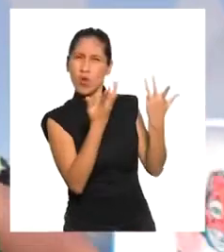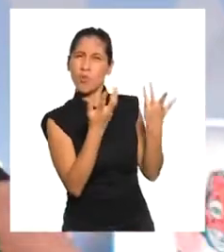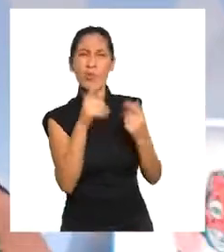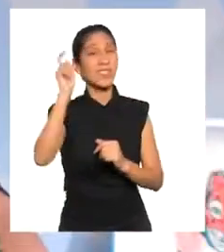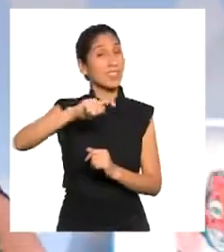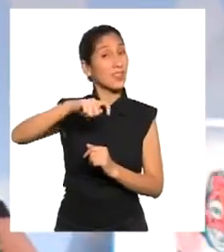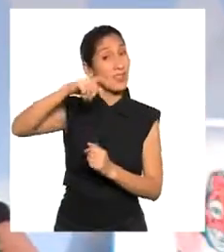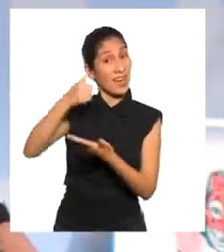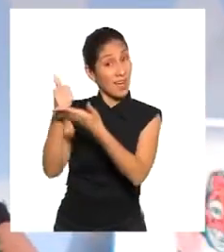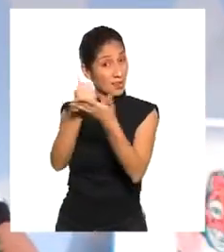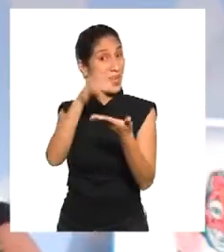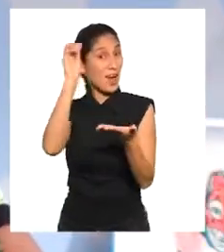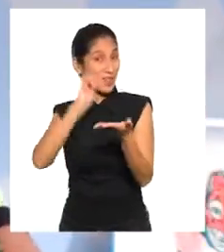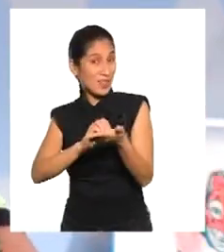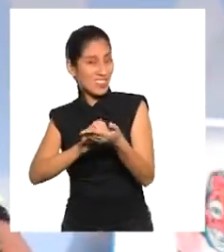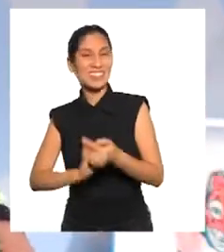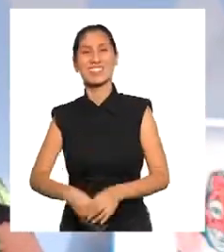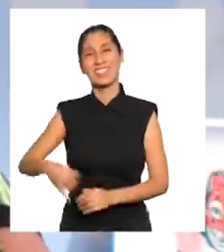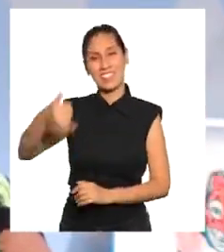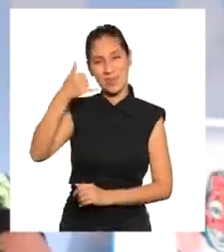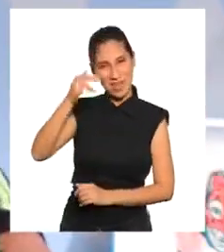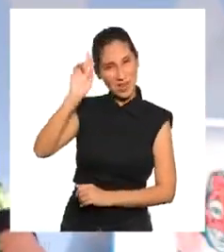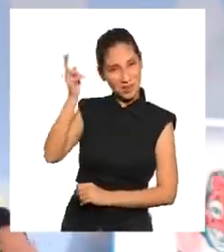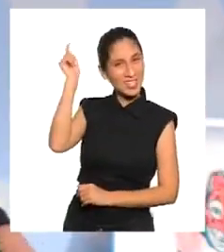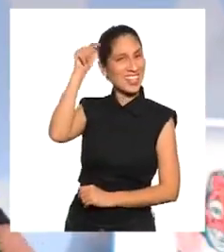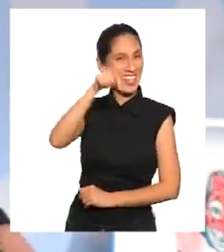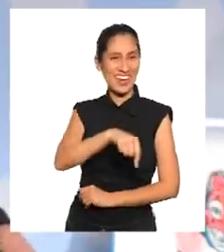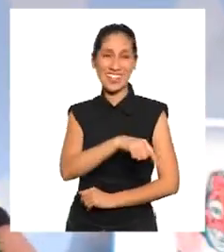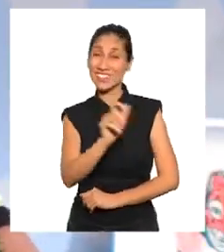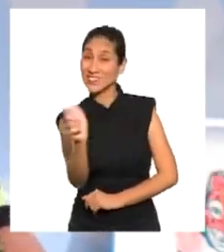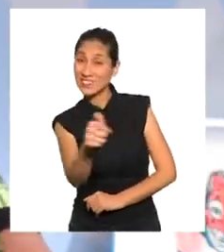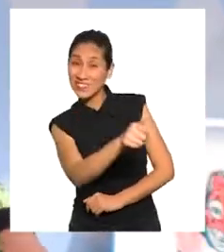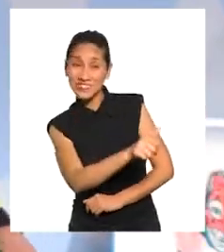nuevo. Llamaré nuevamente a nuestro docente del día.